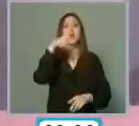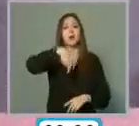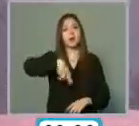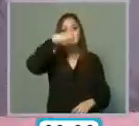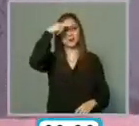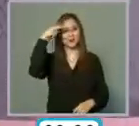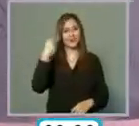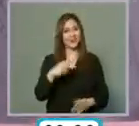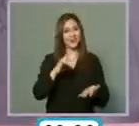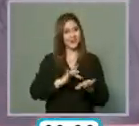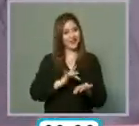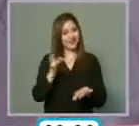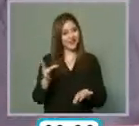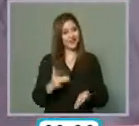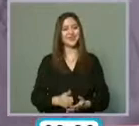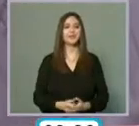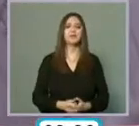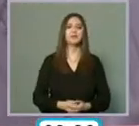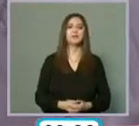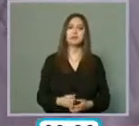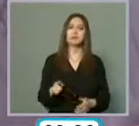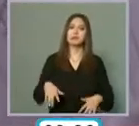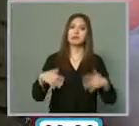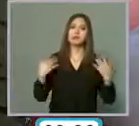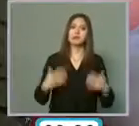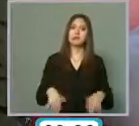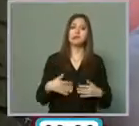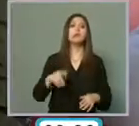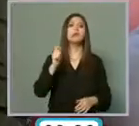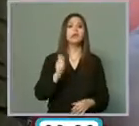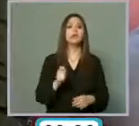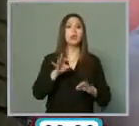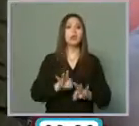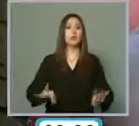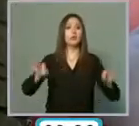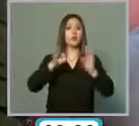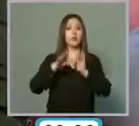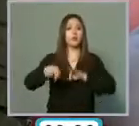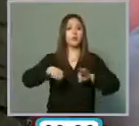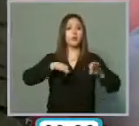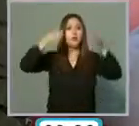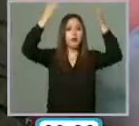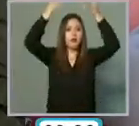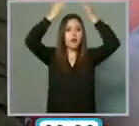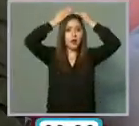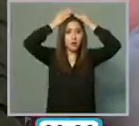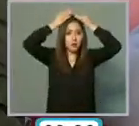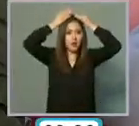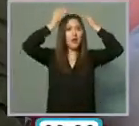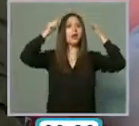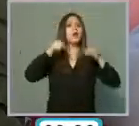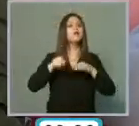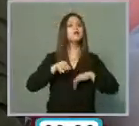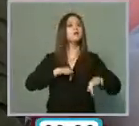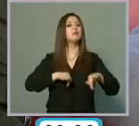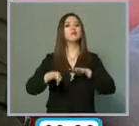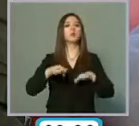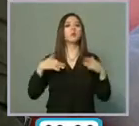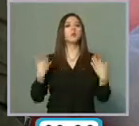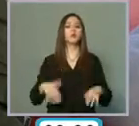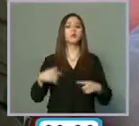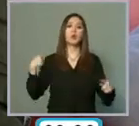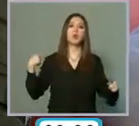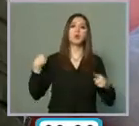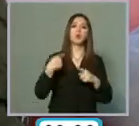gracias. Es una figura súper importante, la enfermera, ¿no? Es algo que es una profesión ya de